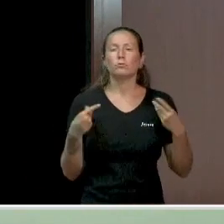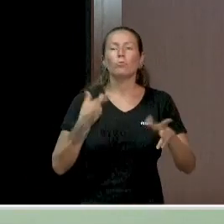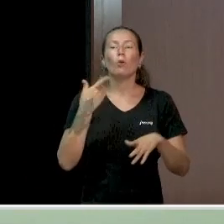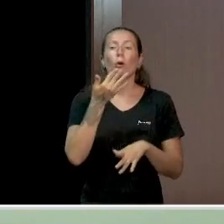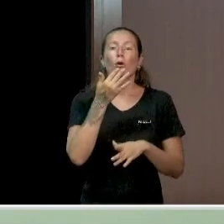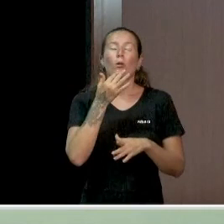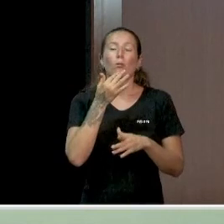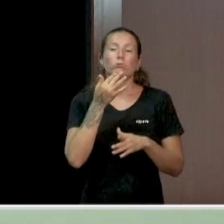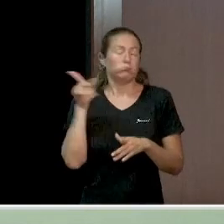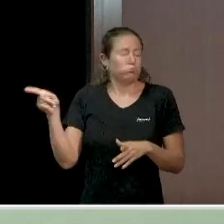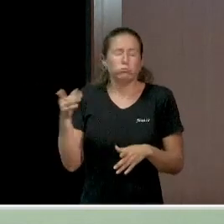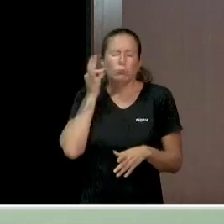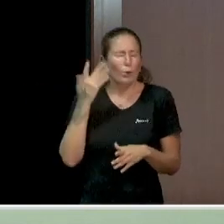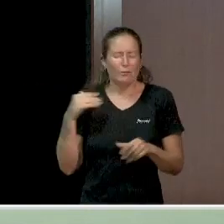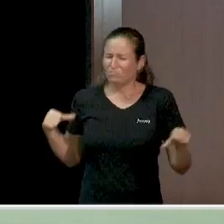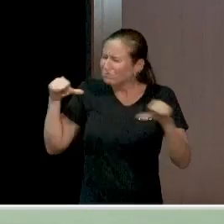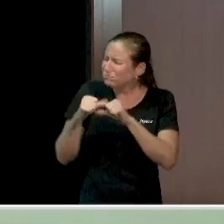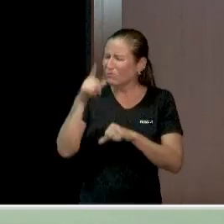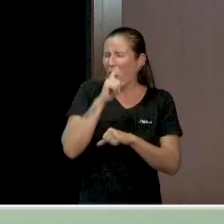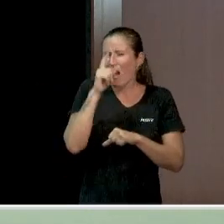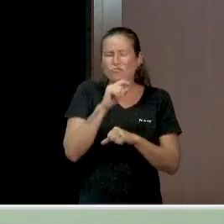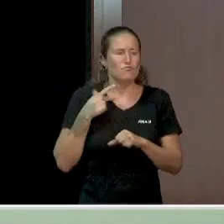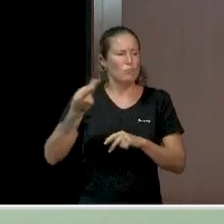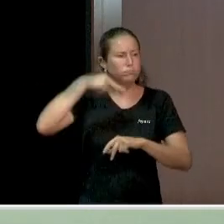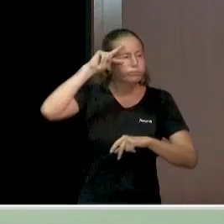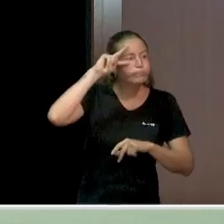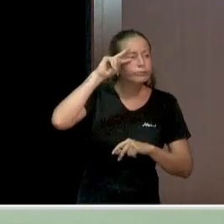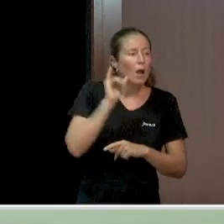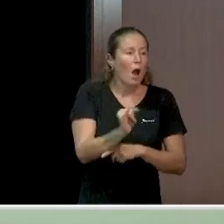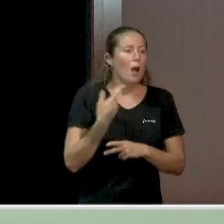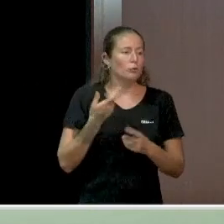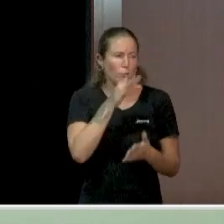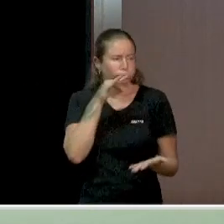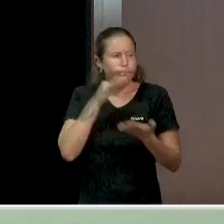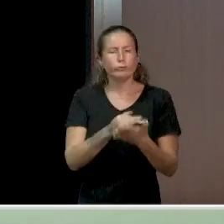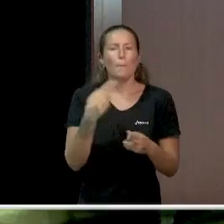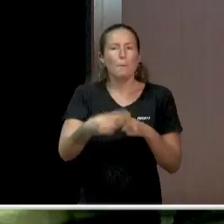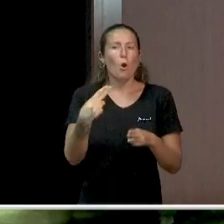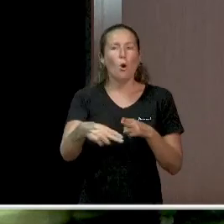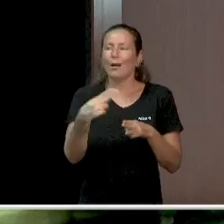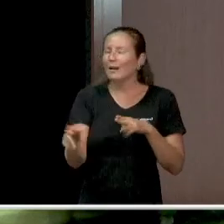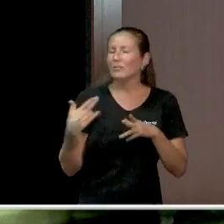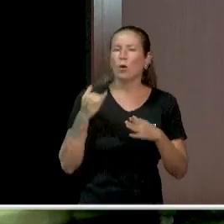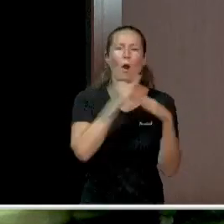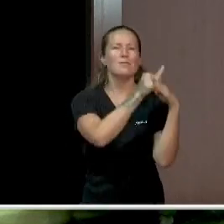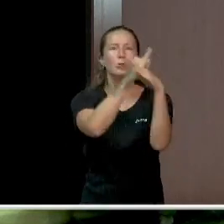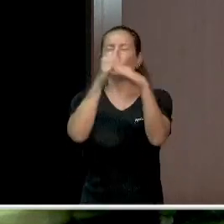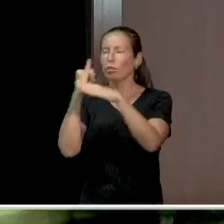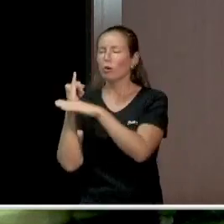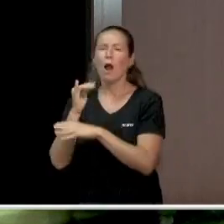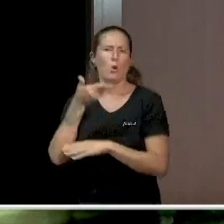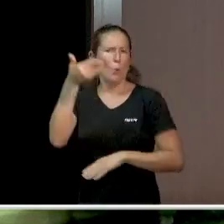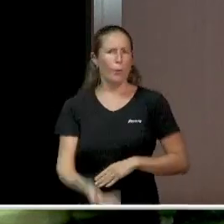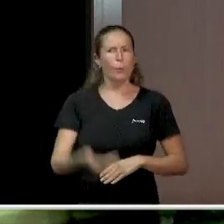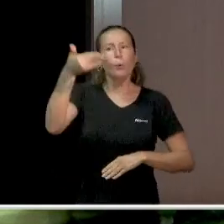compromiso a nivel político e institucional